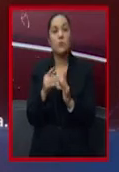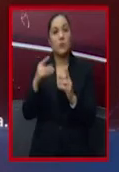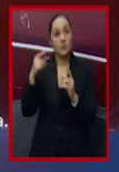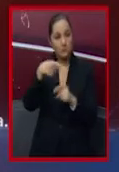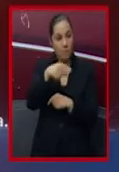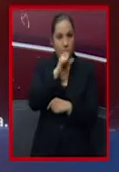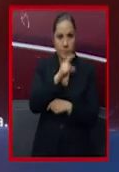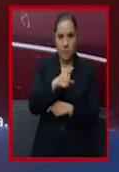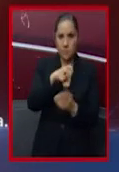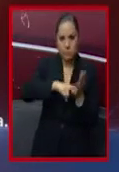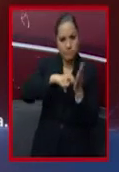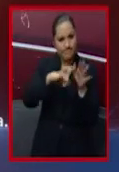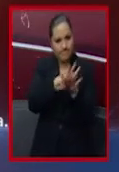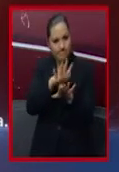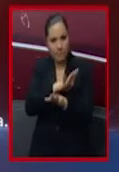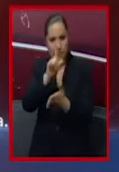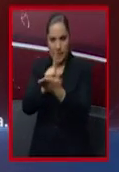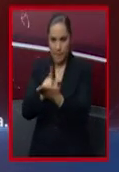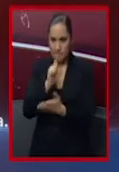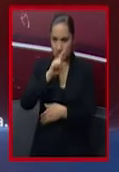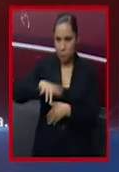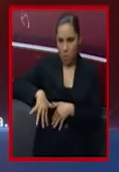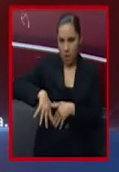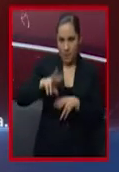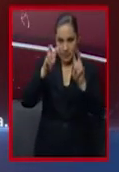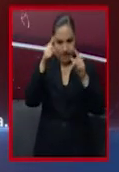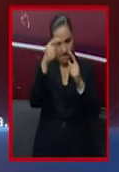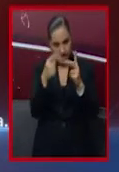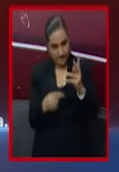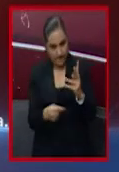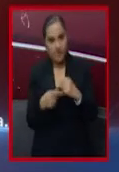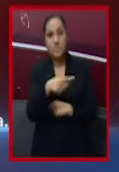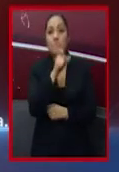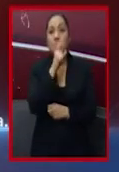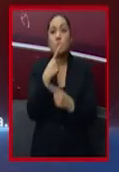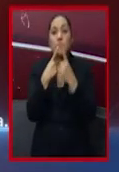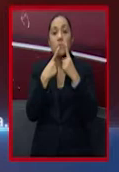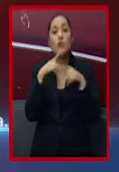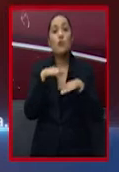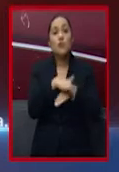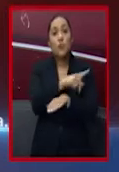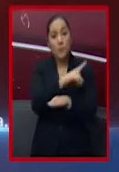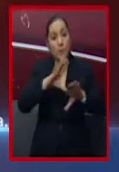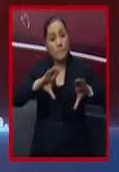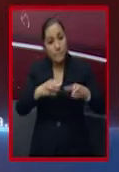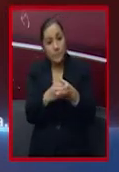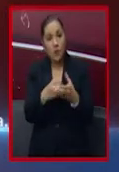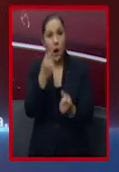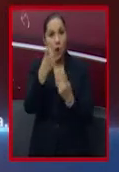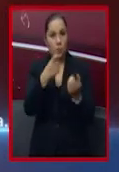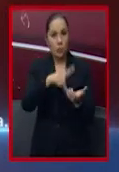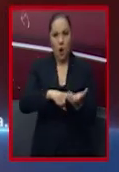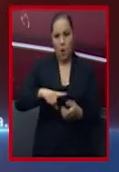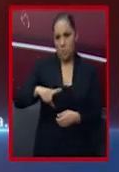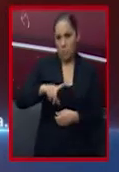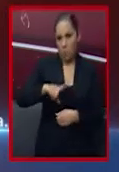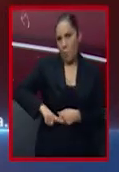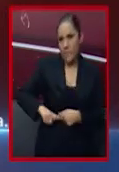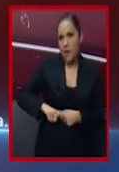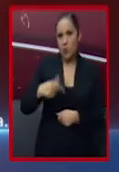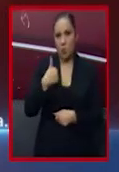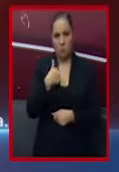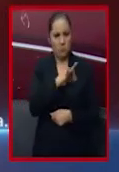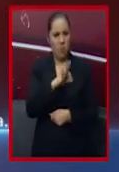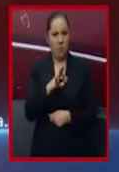telecomunicaciones. Morena también impulsará iniciativas para erradicar la violencia como política de Estado y contra el uso arbitrario y desmedido del poder